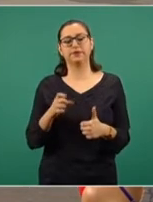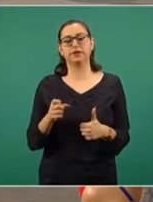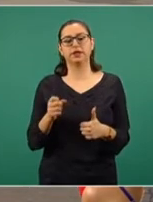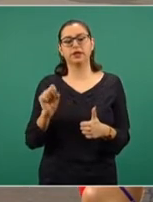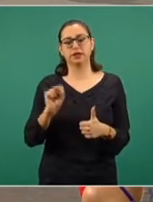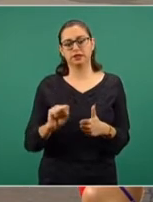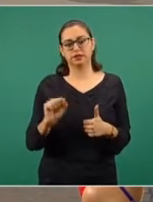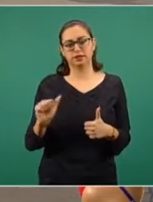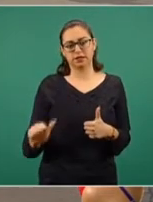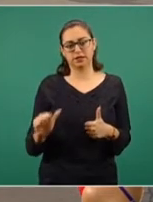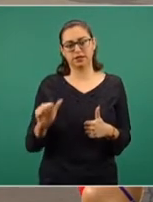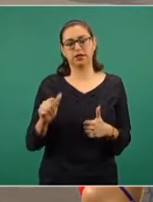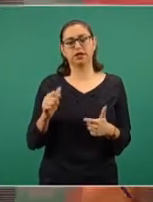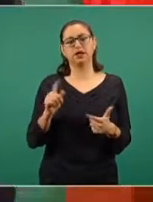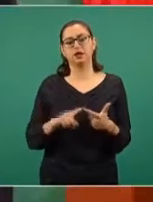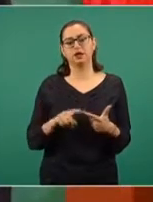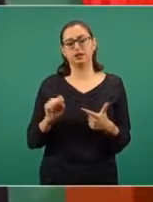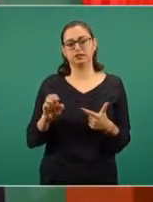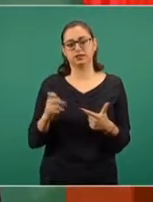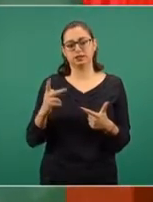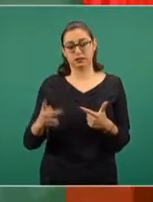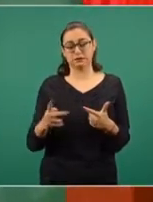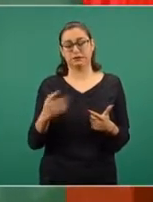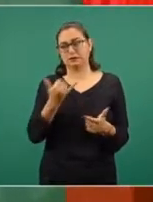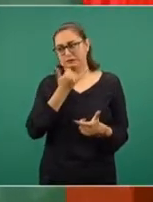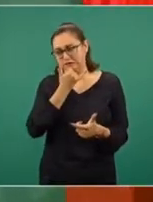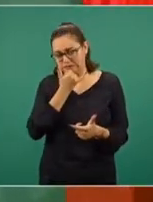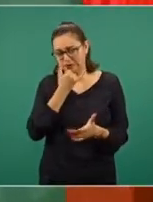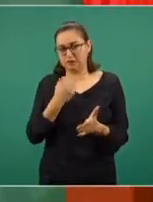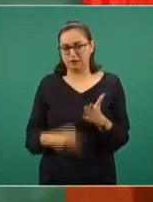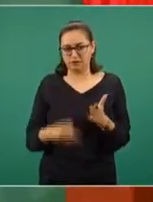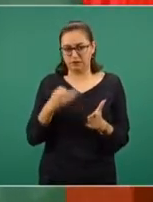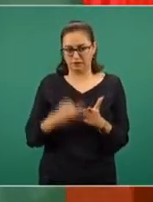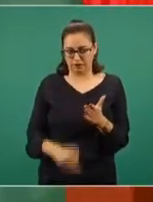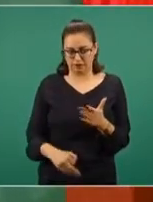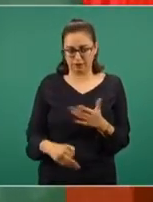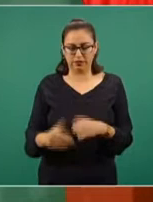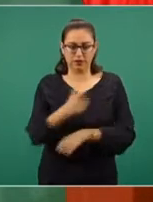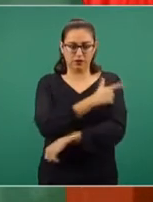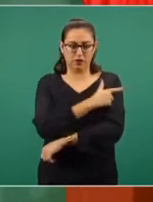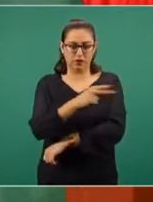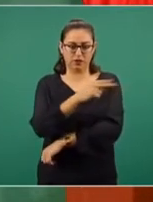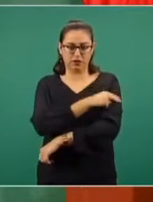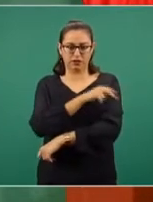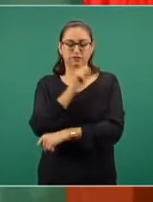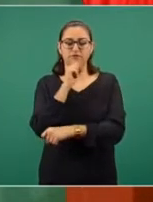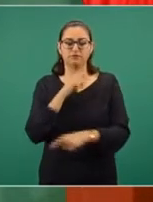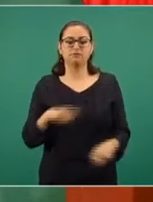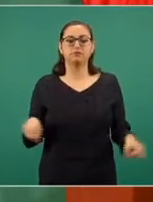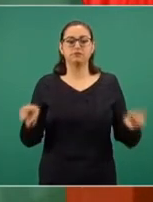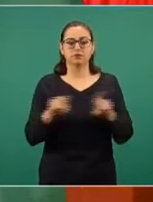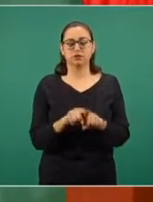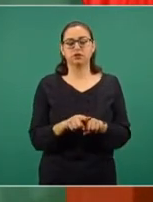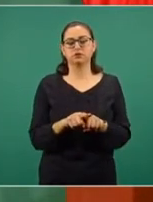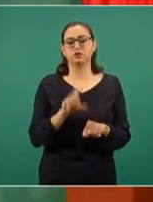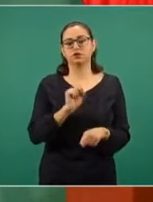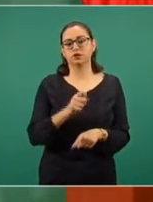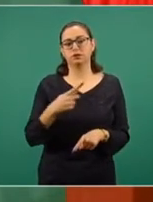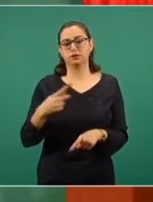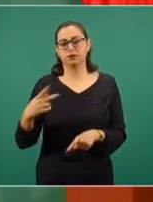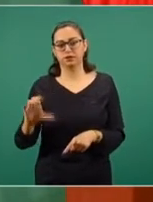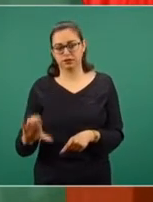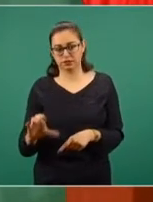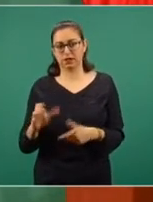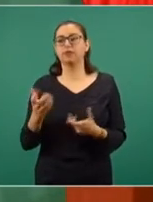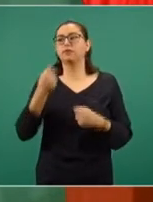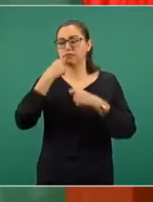una disculpa, nos faltó anotar a Guardia Nacional y a la Secretaría de Seguridad y Protección Ciudadana, que también van a participar ellos están en otra